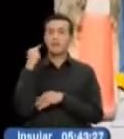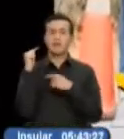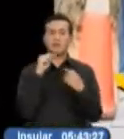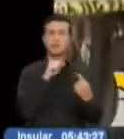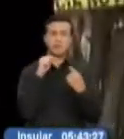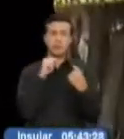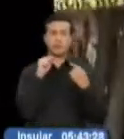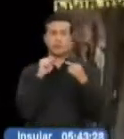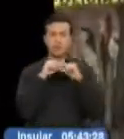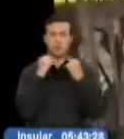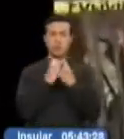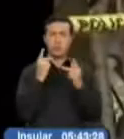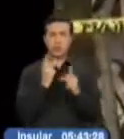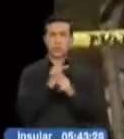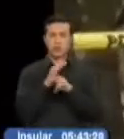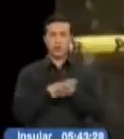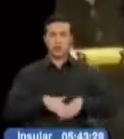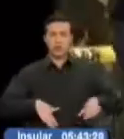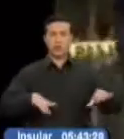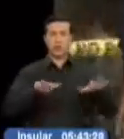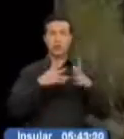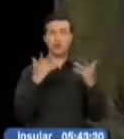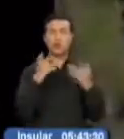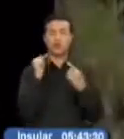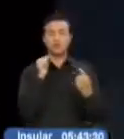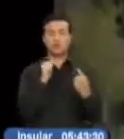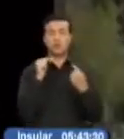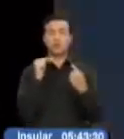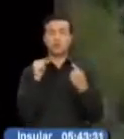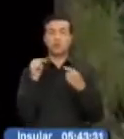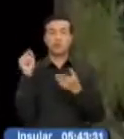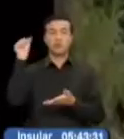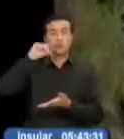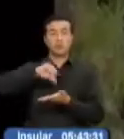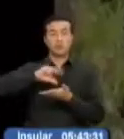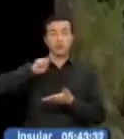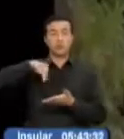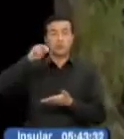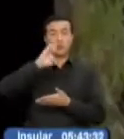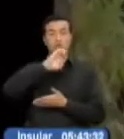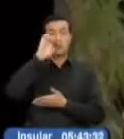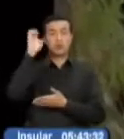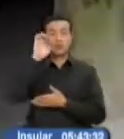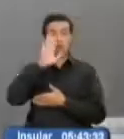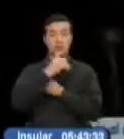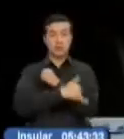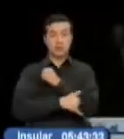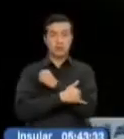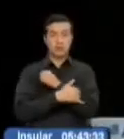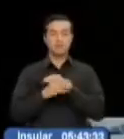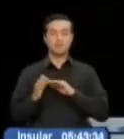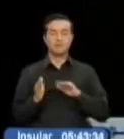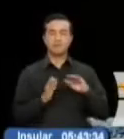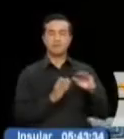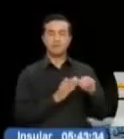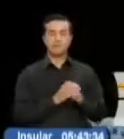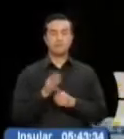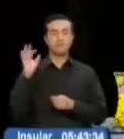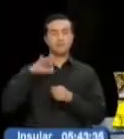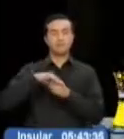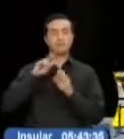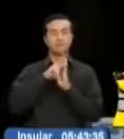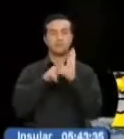involucra a una pandilla del barrio 18 se produjo en una zona rural al noreste del país las elecciones